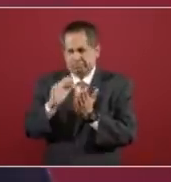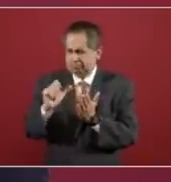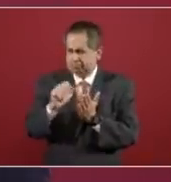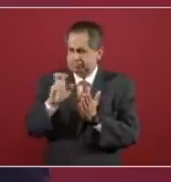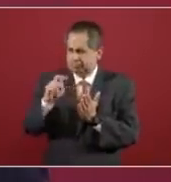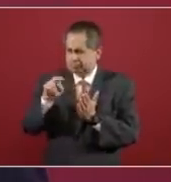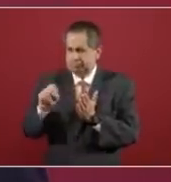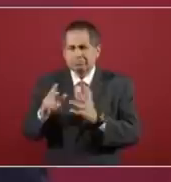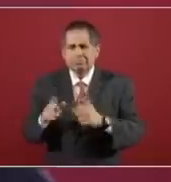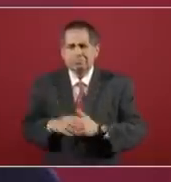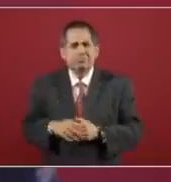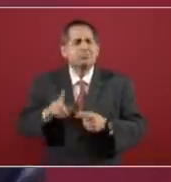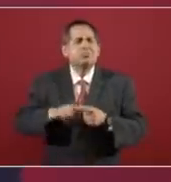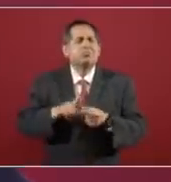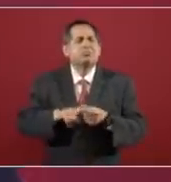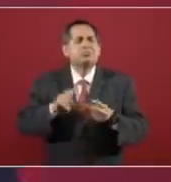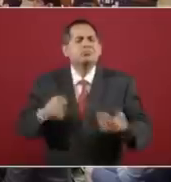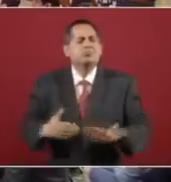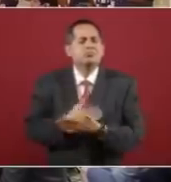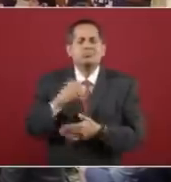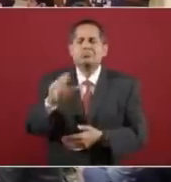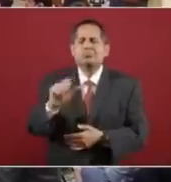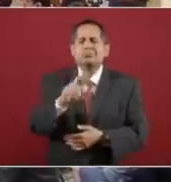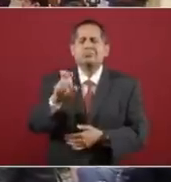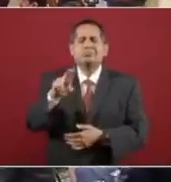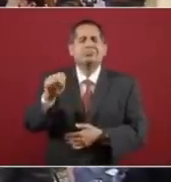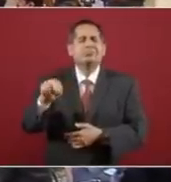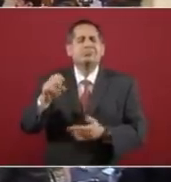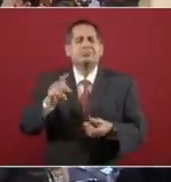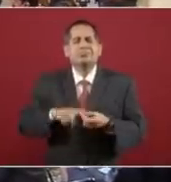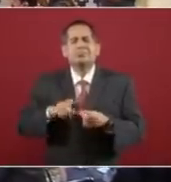de dónde era carreño creo que